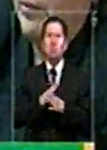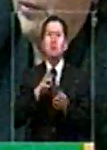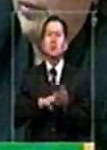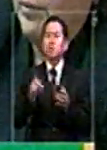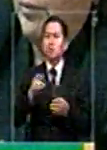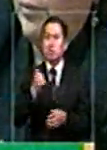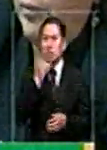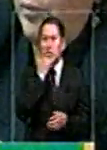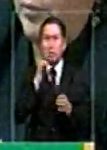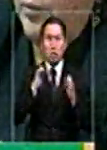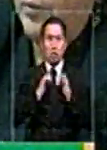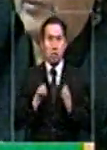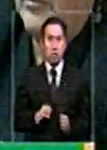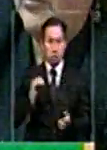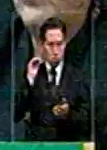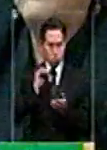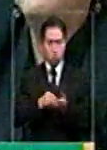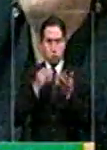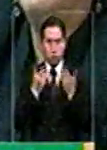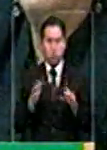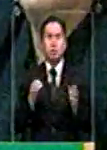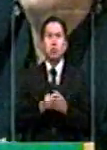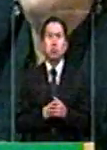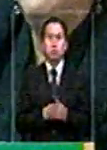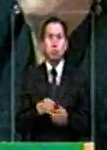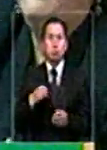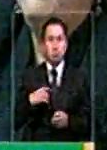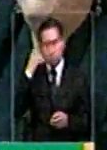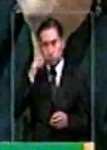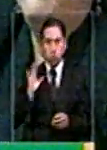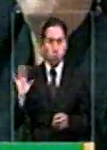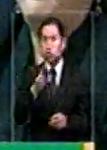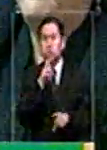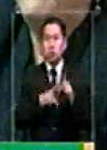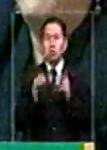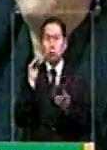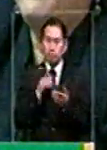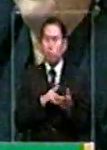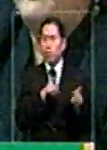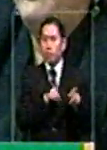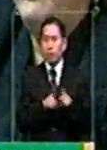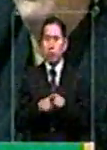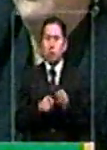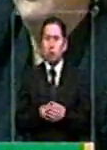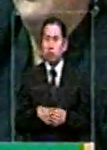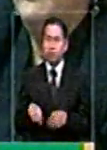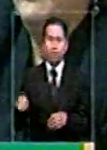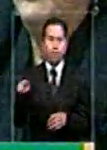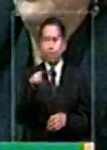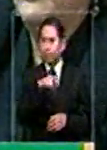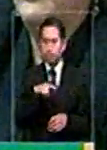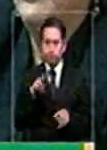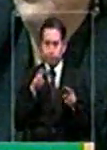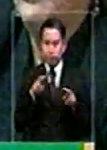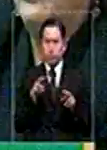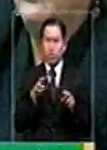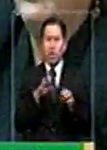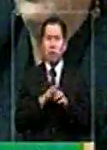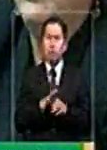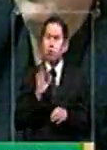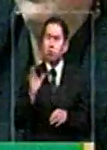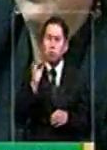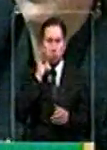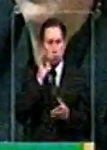ética. Y yo creo que también por la opinión pública, porque es inaudito que la